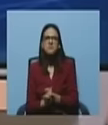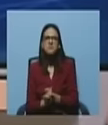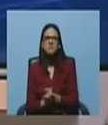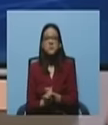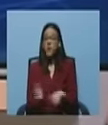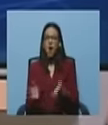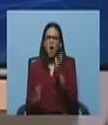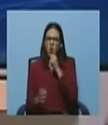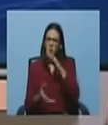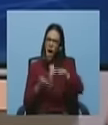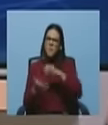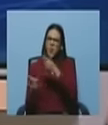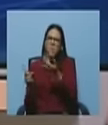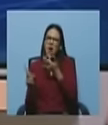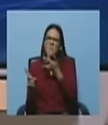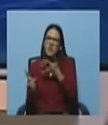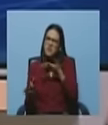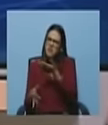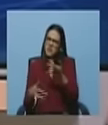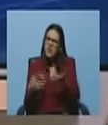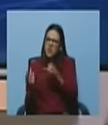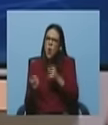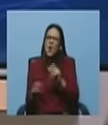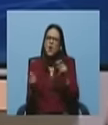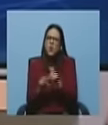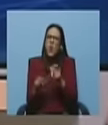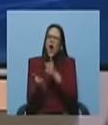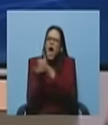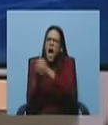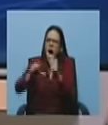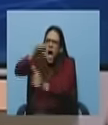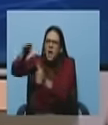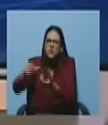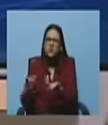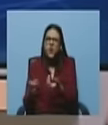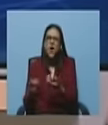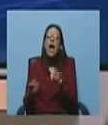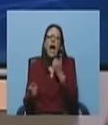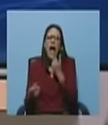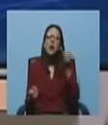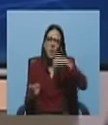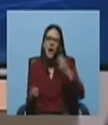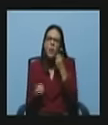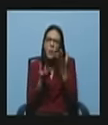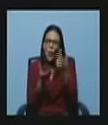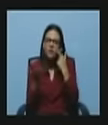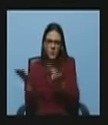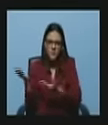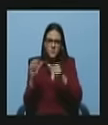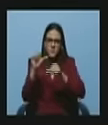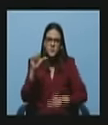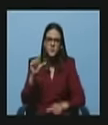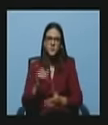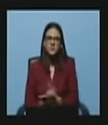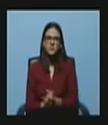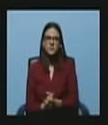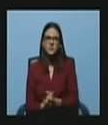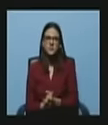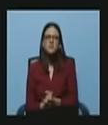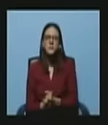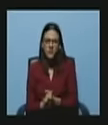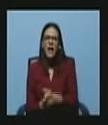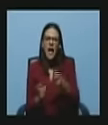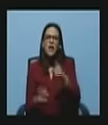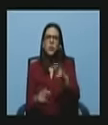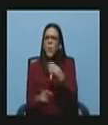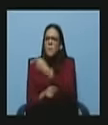no hay ningún tipo de problema en esas actividades. ¿Tiene algo más del alcalde, el otro video? El pago o concepto a